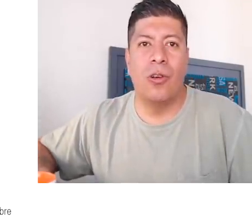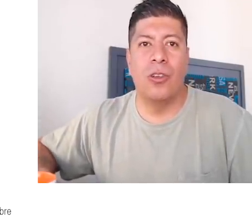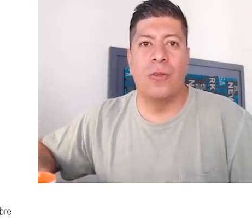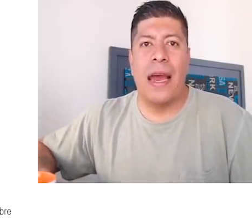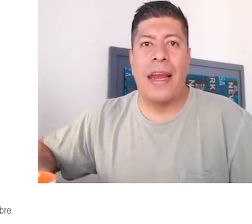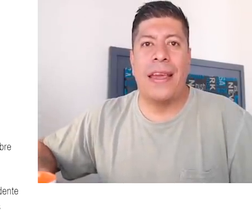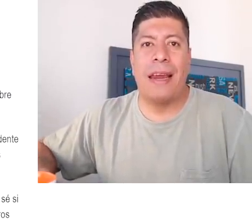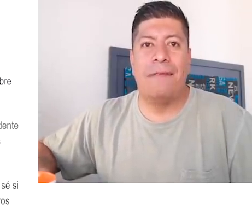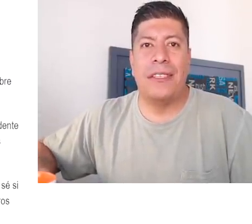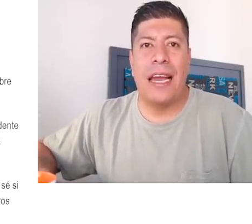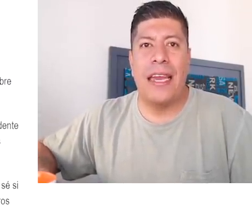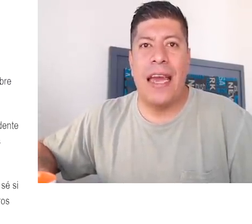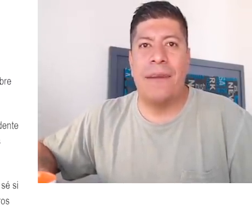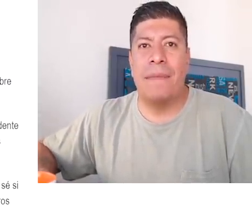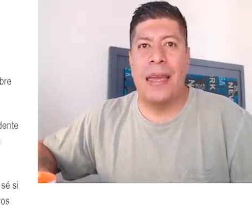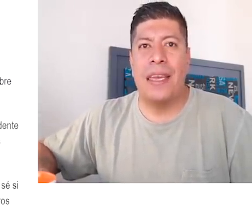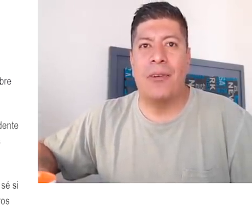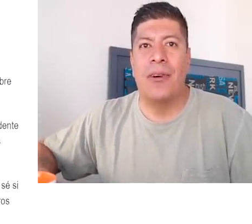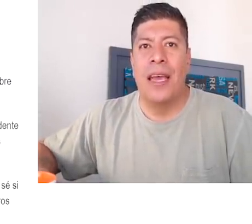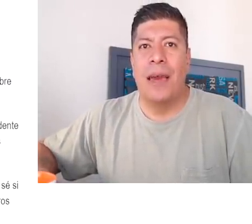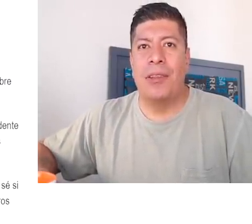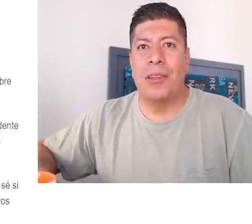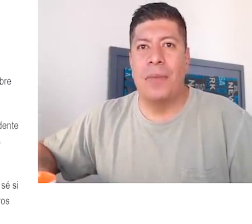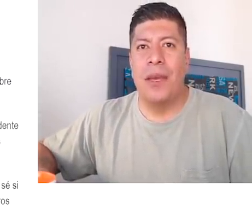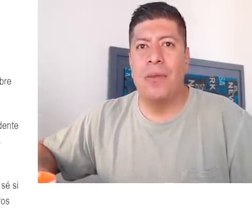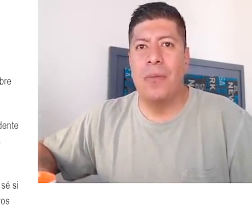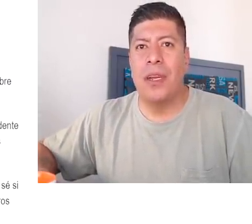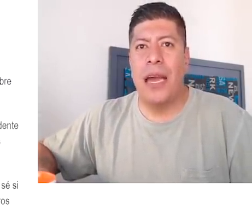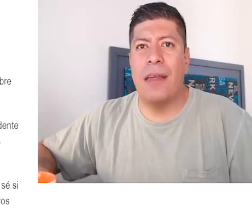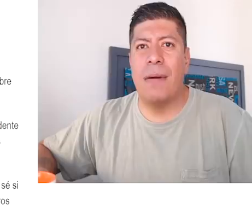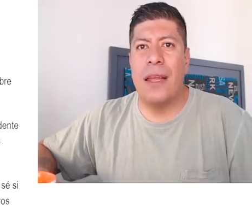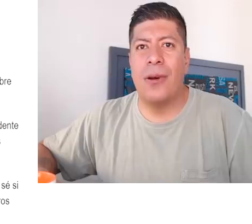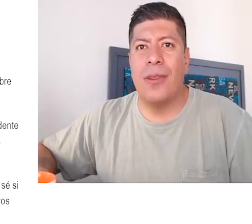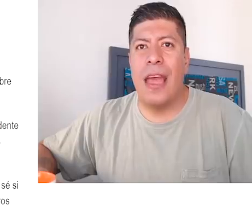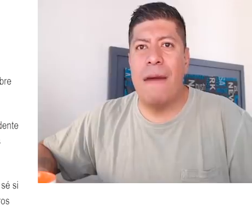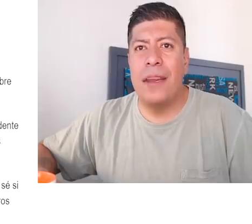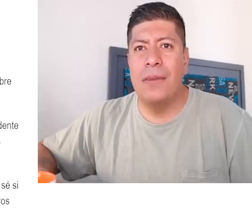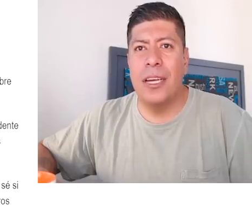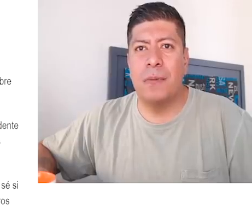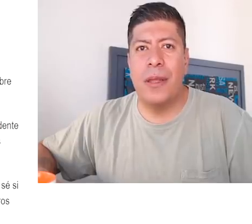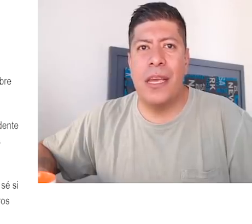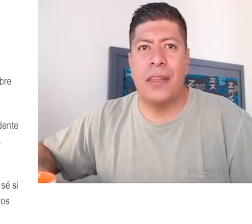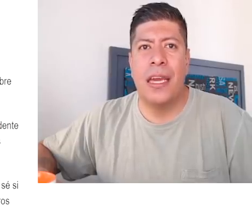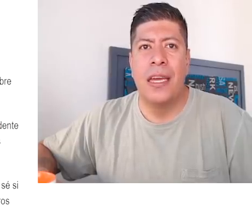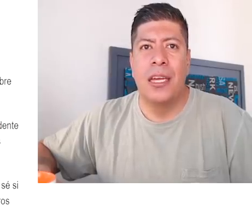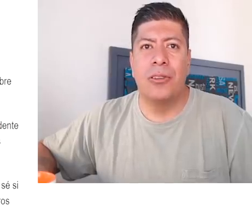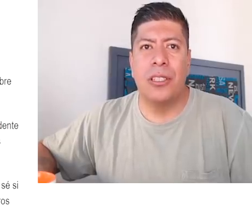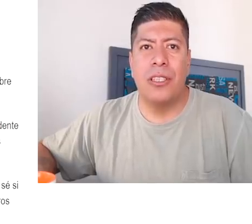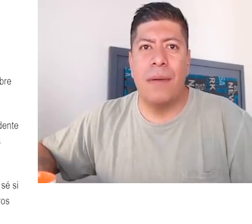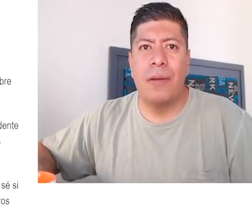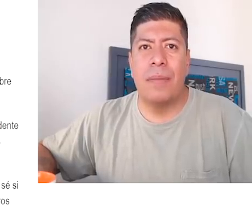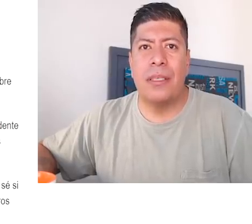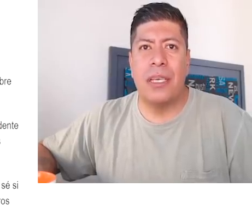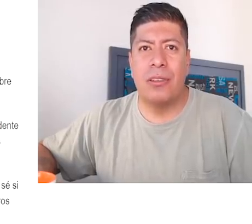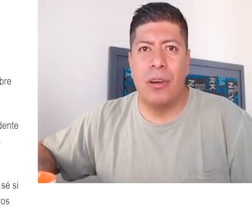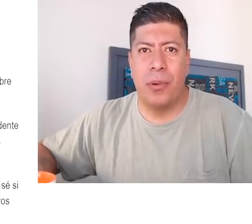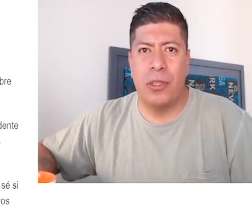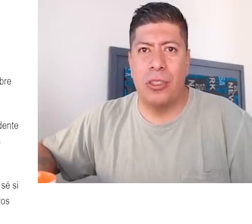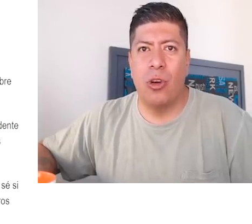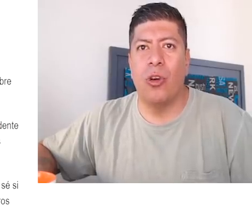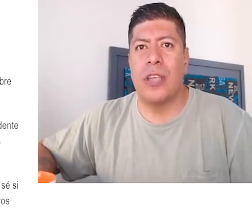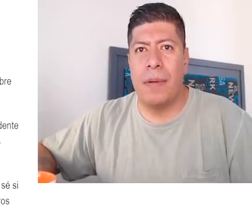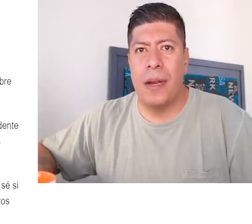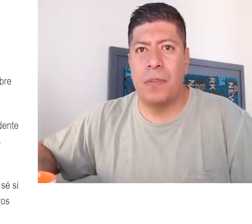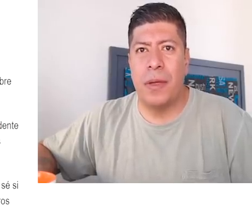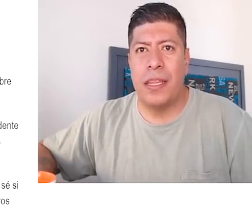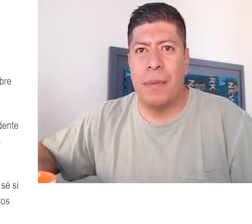señor Guzmán. Ayer la Fiscalía en México emitió también un comunicado hablando de abrir un expediente. No sé si había una investigación en